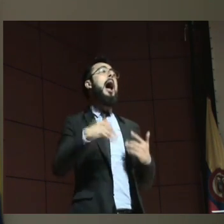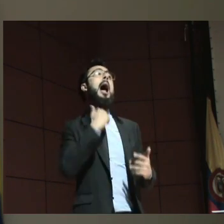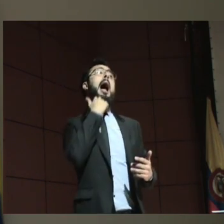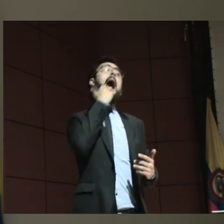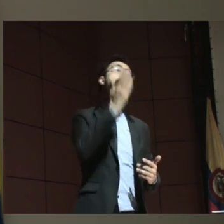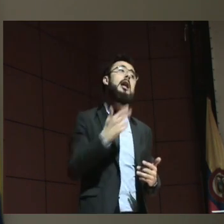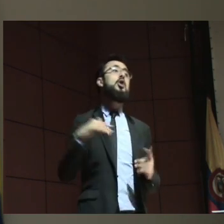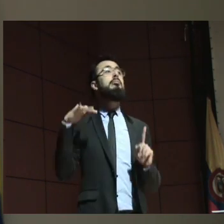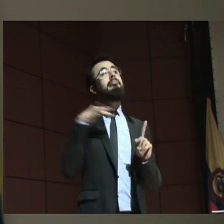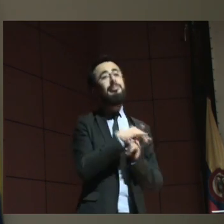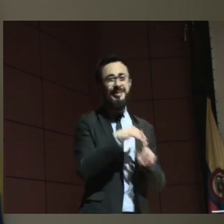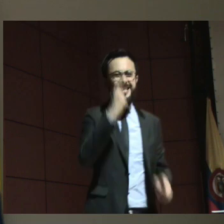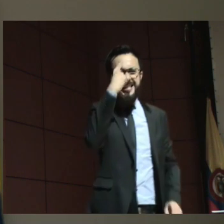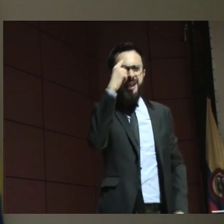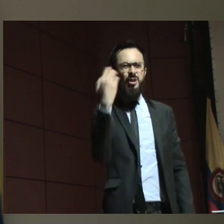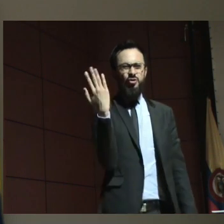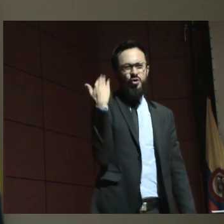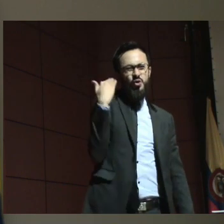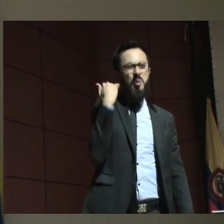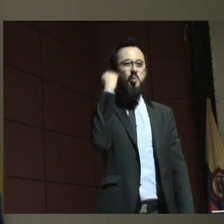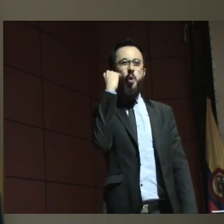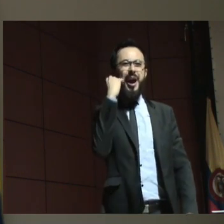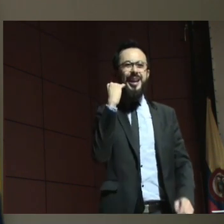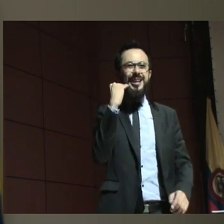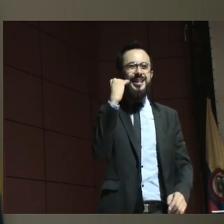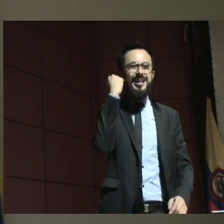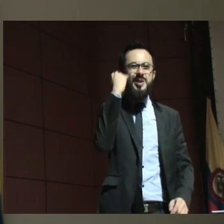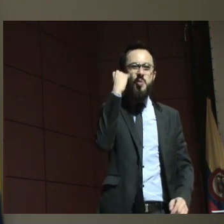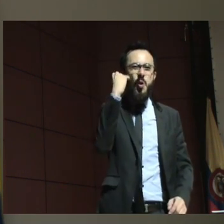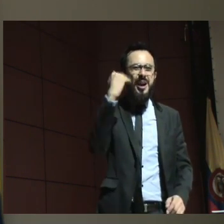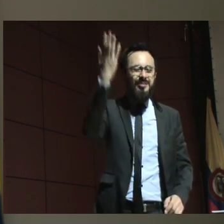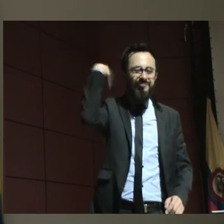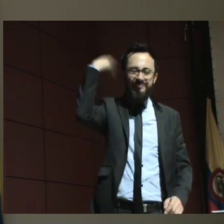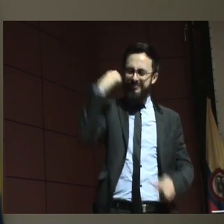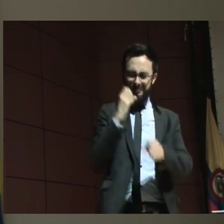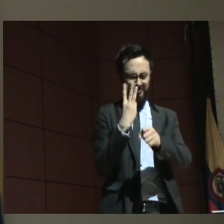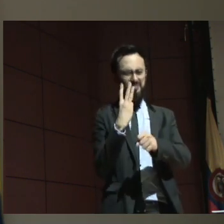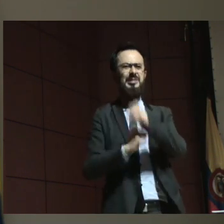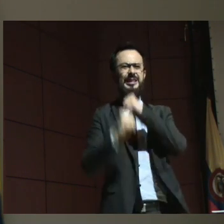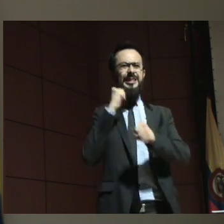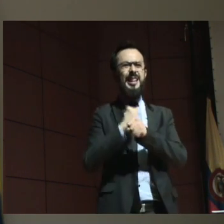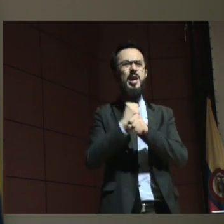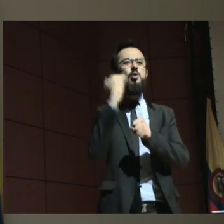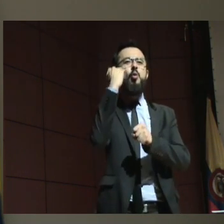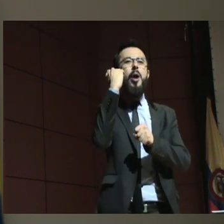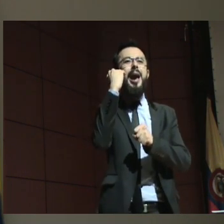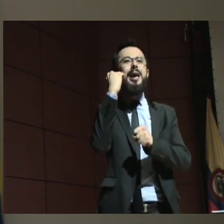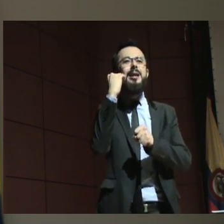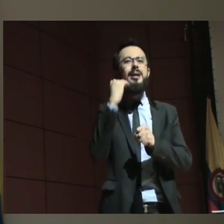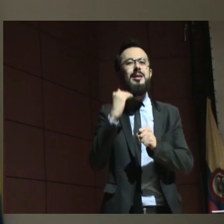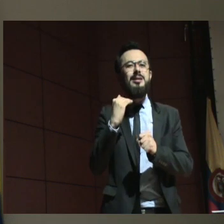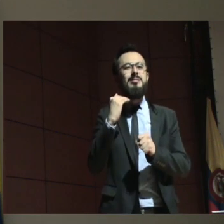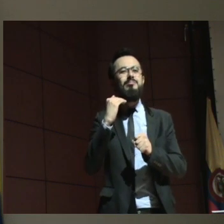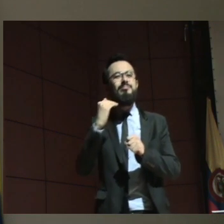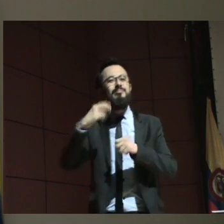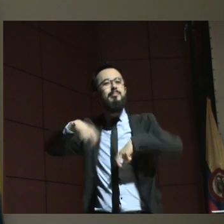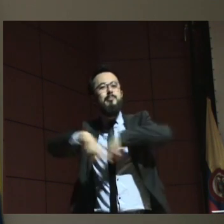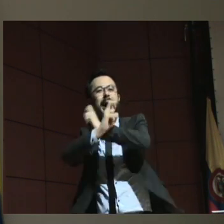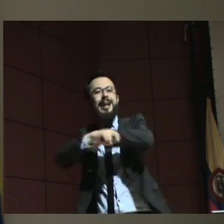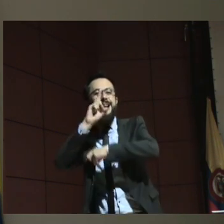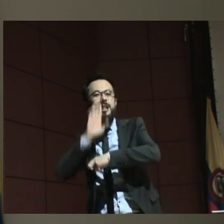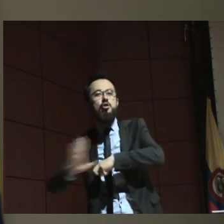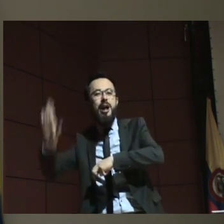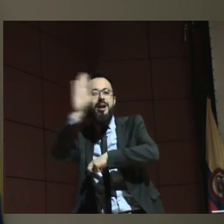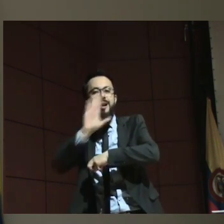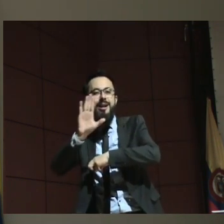Roselvira Celi. Es exactamente el mismo. Estamos culpando a la mujer con discapacidad, estamos negando su sexualidad, interviniendo su